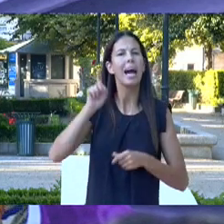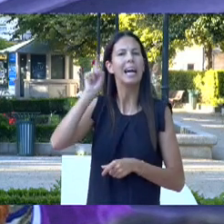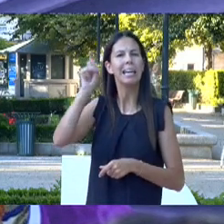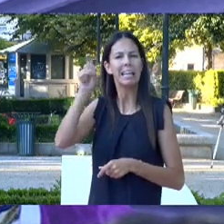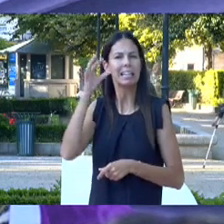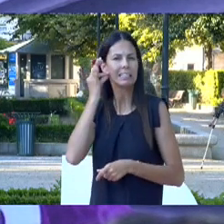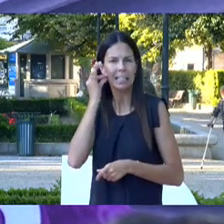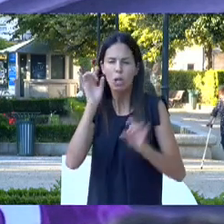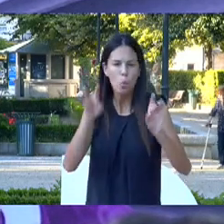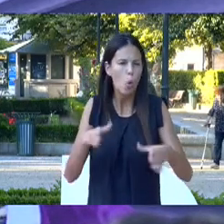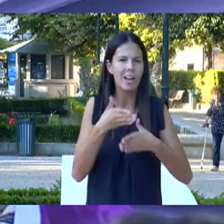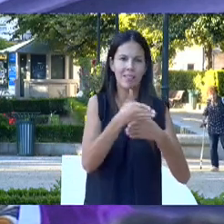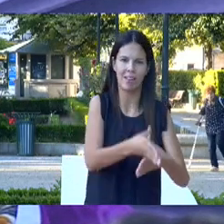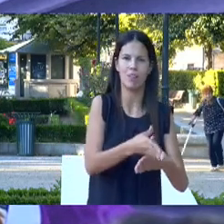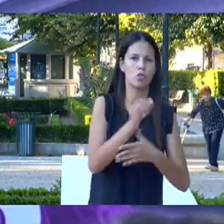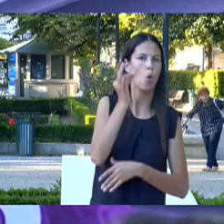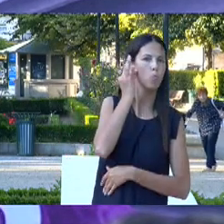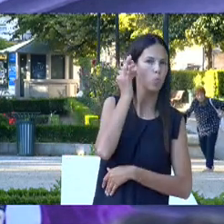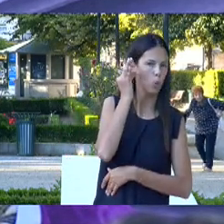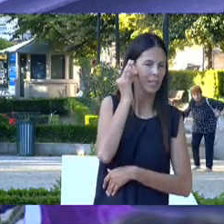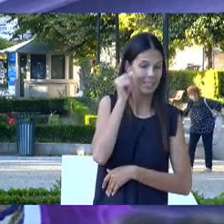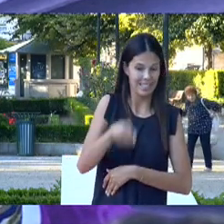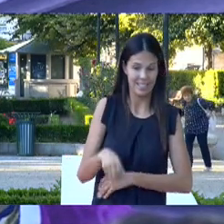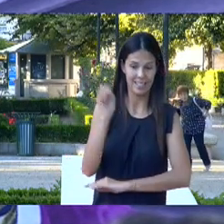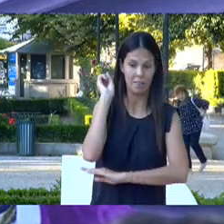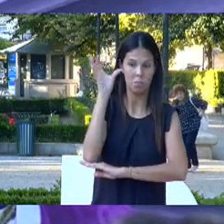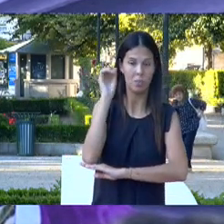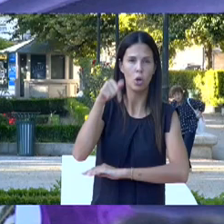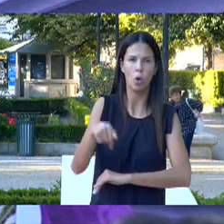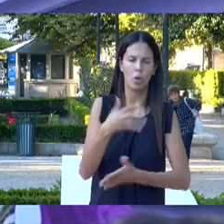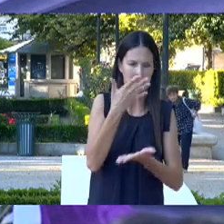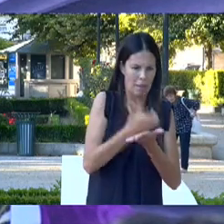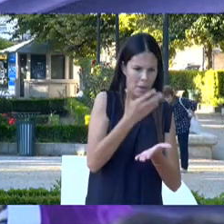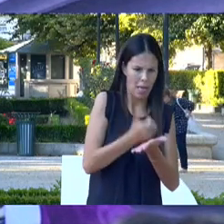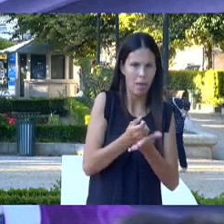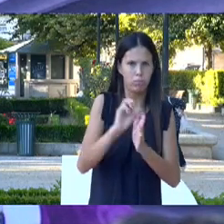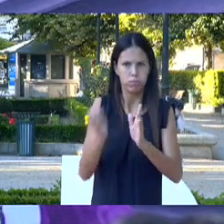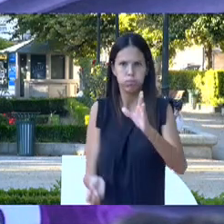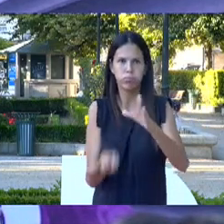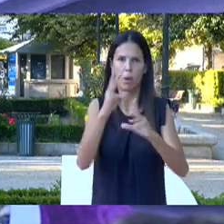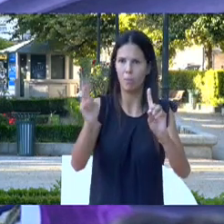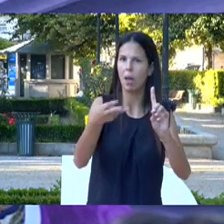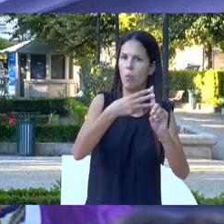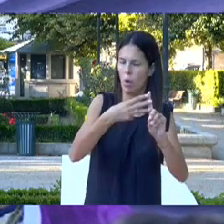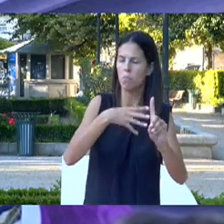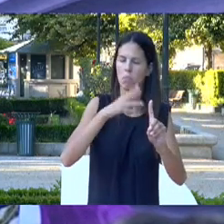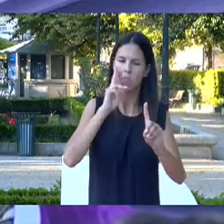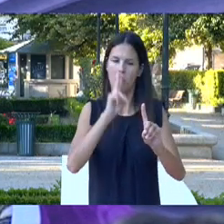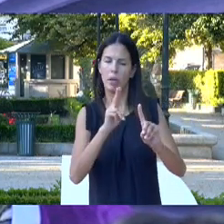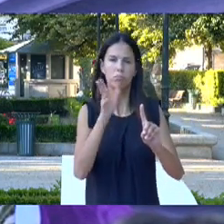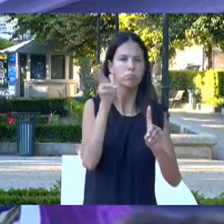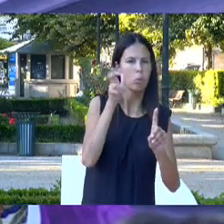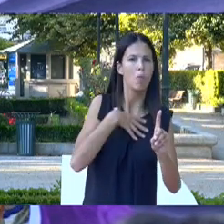sucede co resto das mulleres tamén. E esta sesión de hoxe quedará grabada e colgada aí tamén, polo tanto, bueno, pues, para